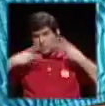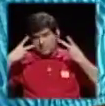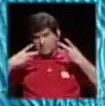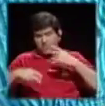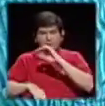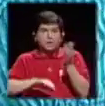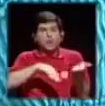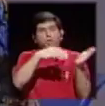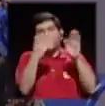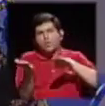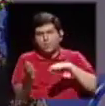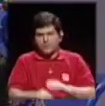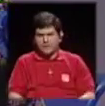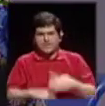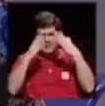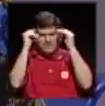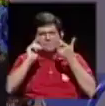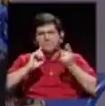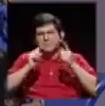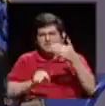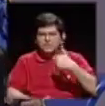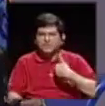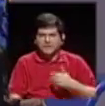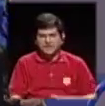mueren? ¿Qué información tiene?